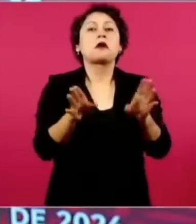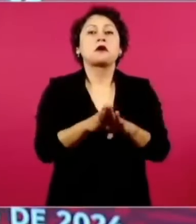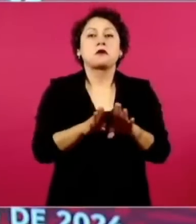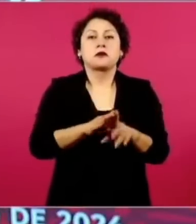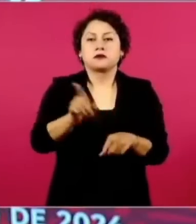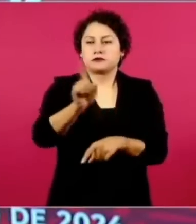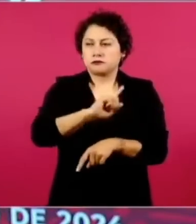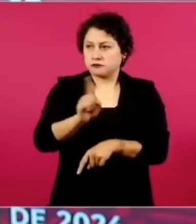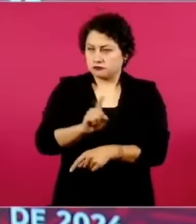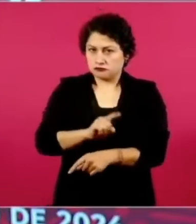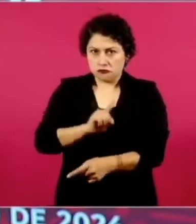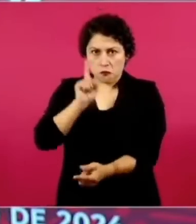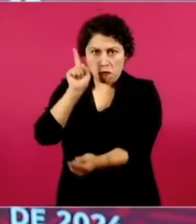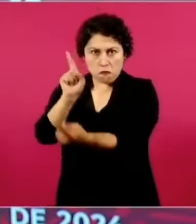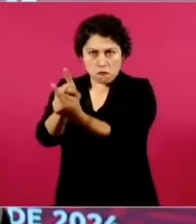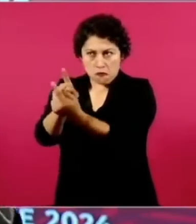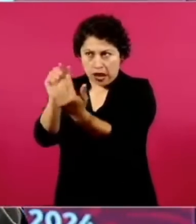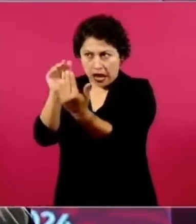Imagínense